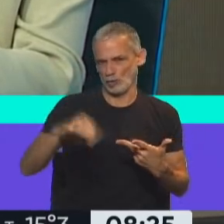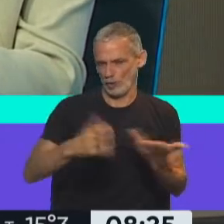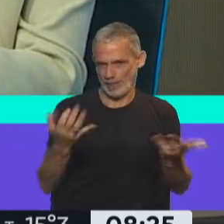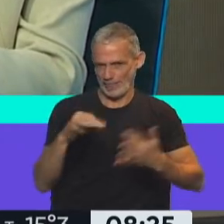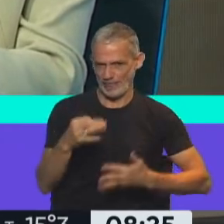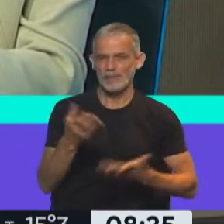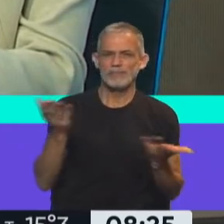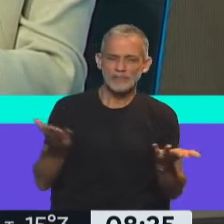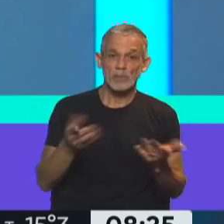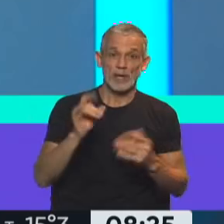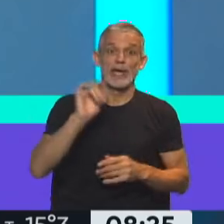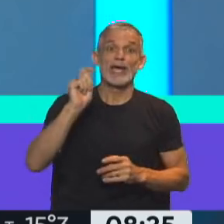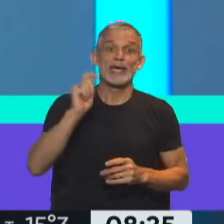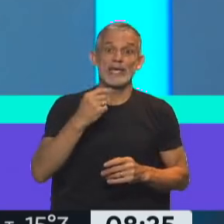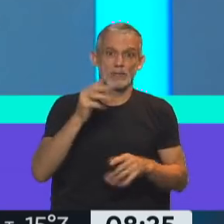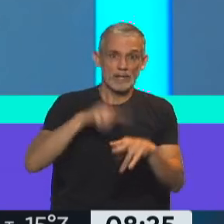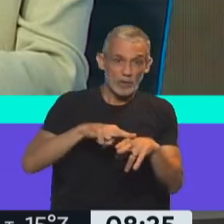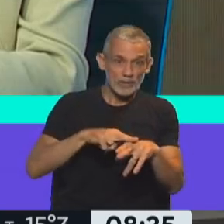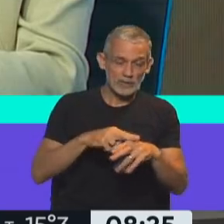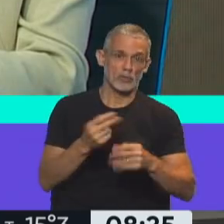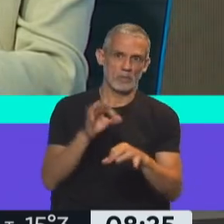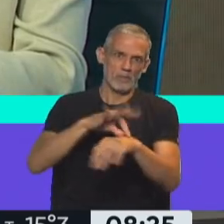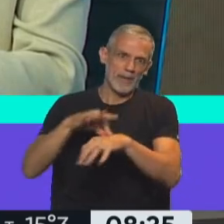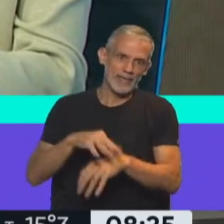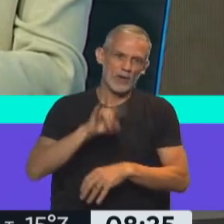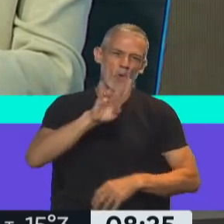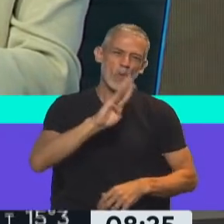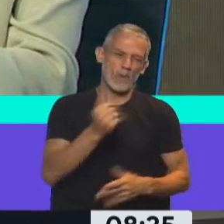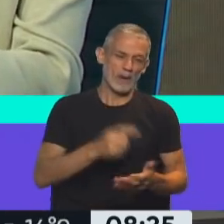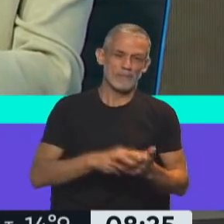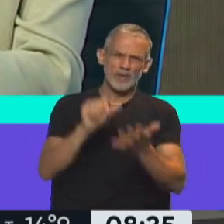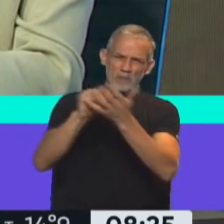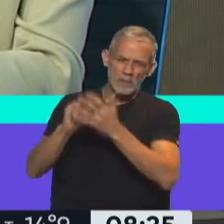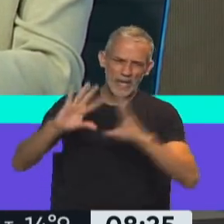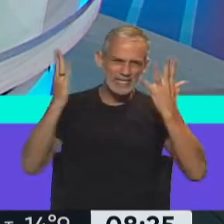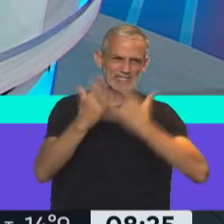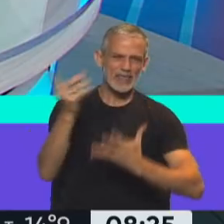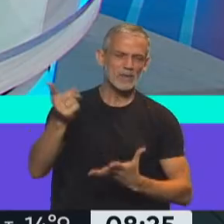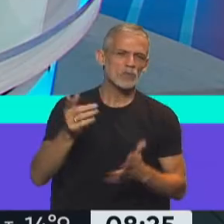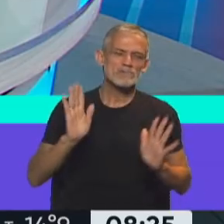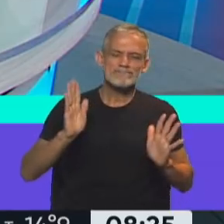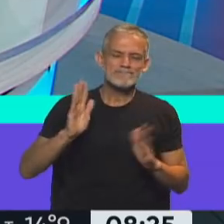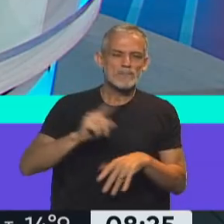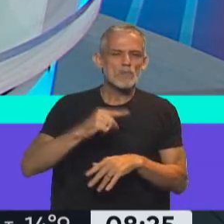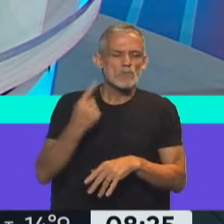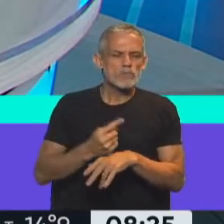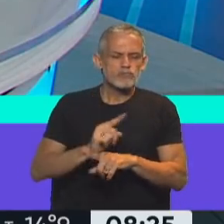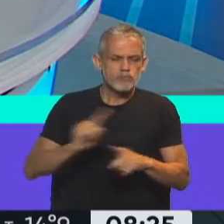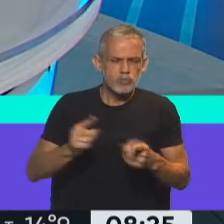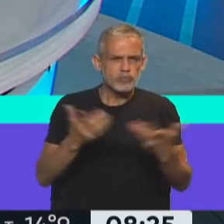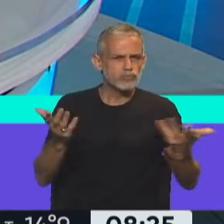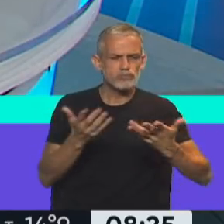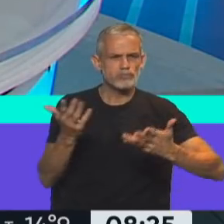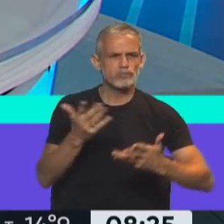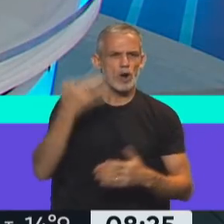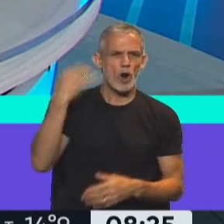cuenta de parte de quien viene, ¿no? De parte de los profesionales de la salud. Sí, los países del mundo no han podido